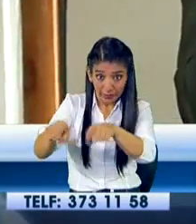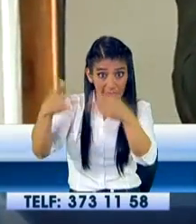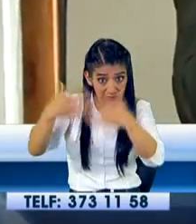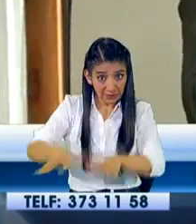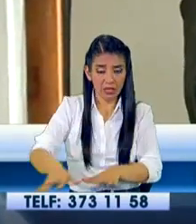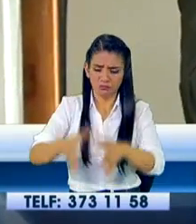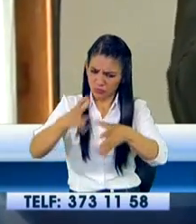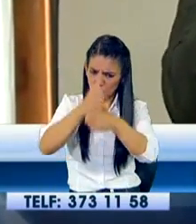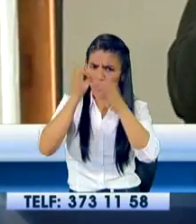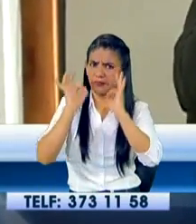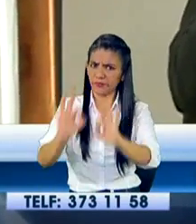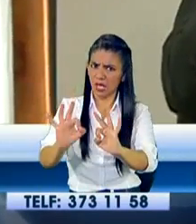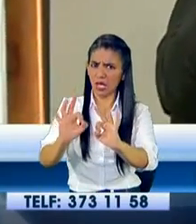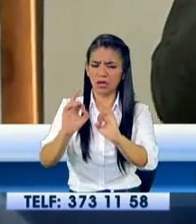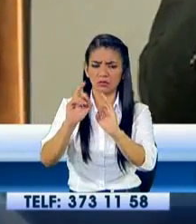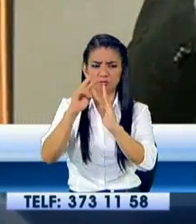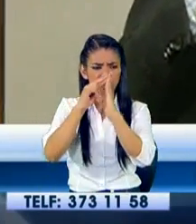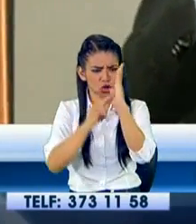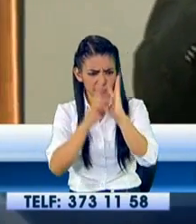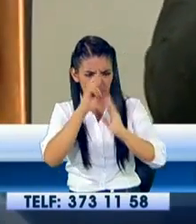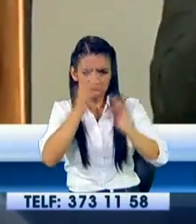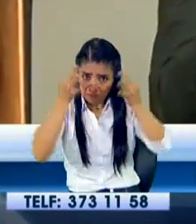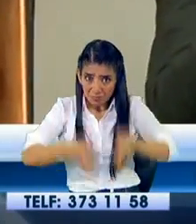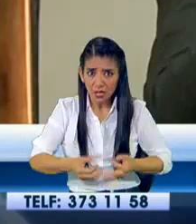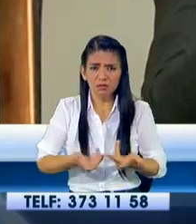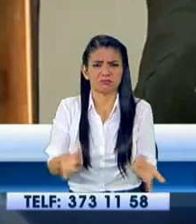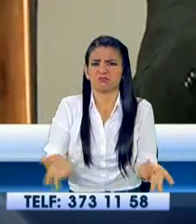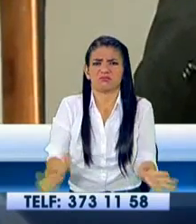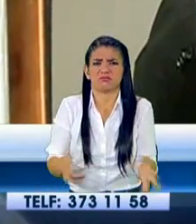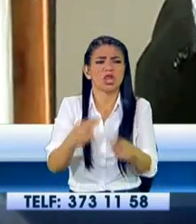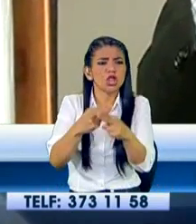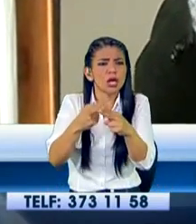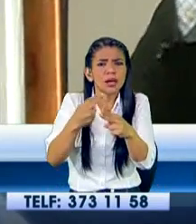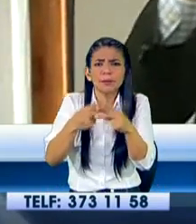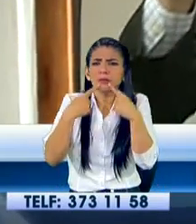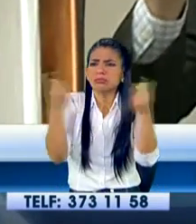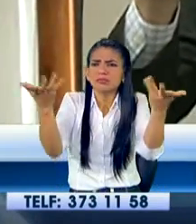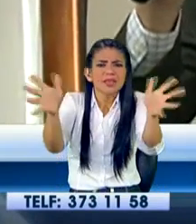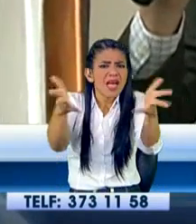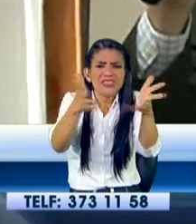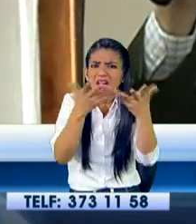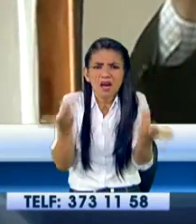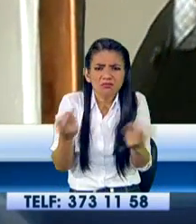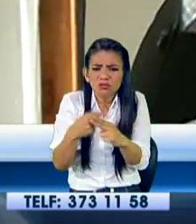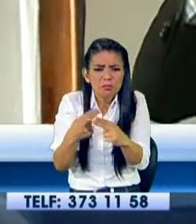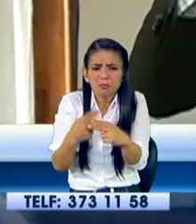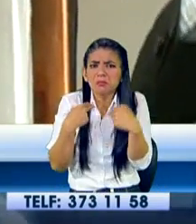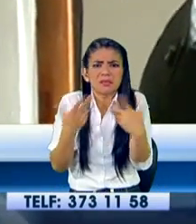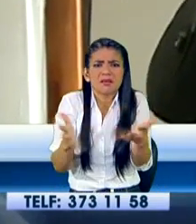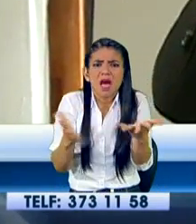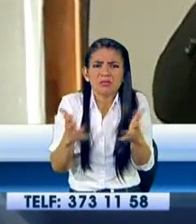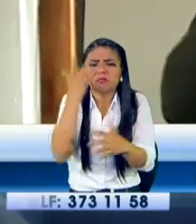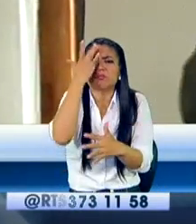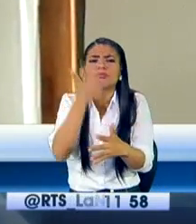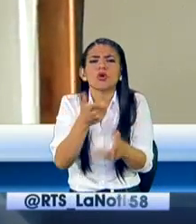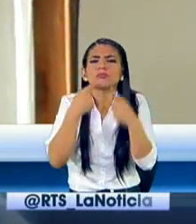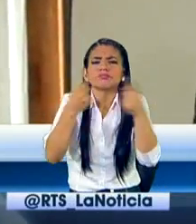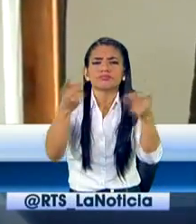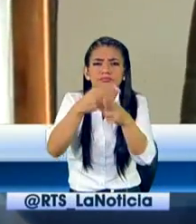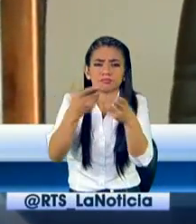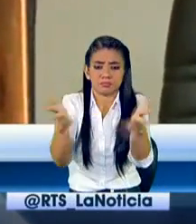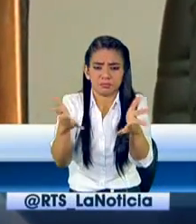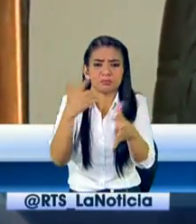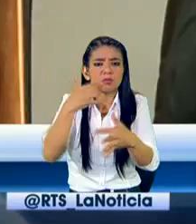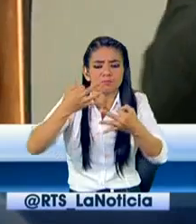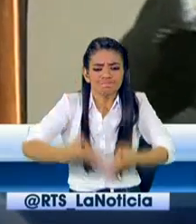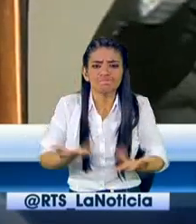dirigentes barriales, el municipio y la dirigencia de las trabajadoras sexuales para buscar una salida a esta problemática. Para analizar las